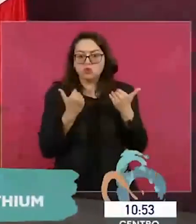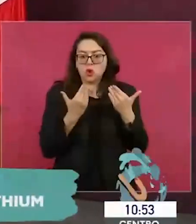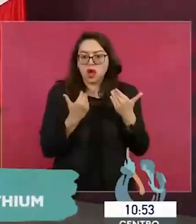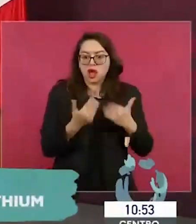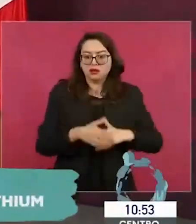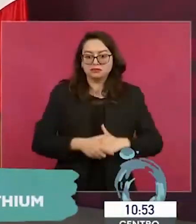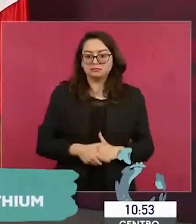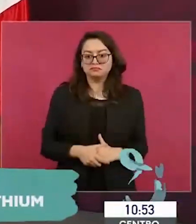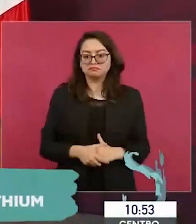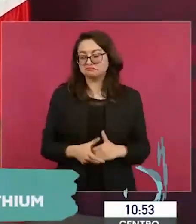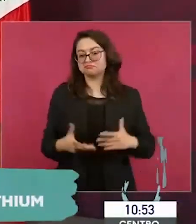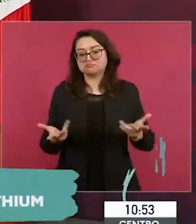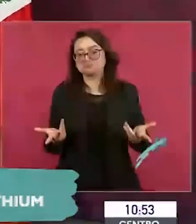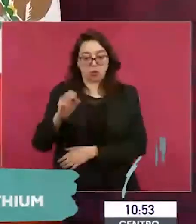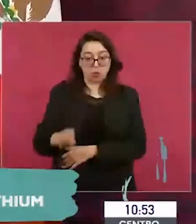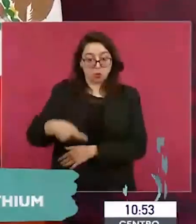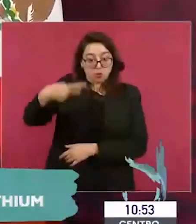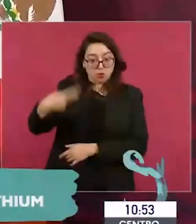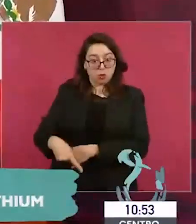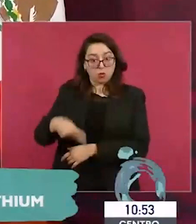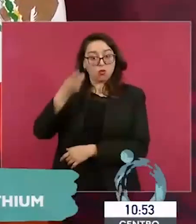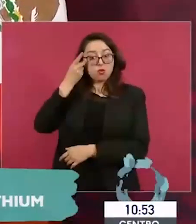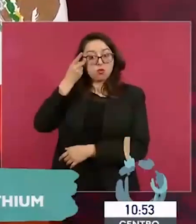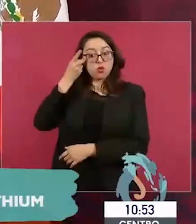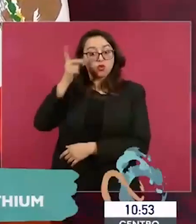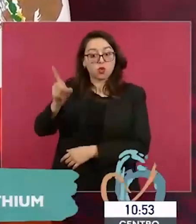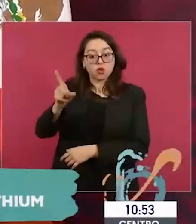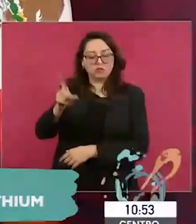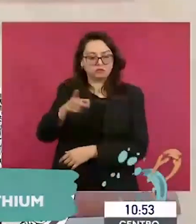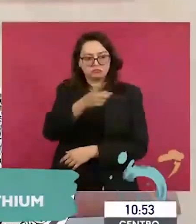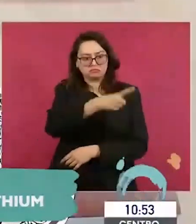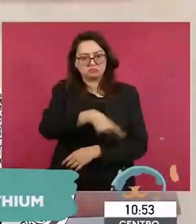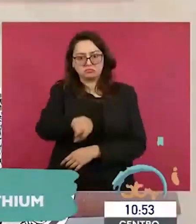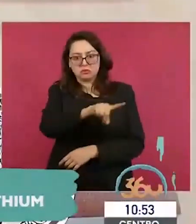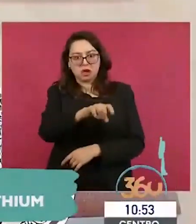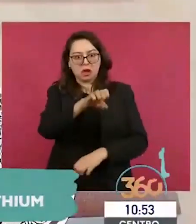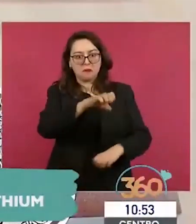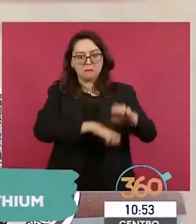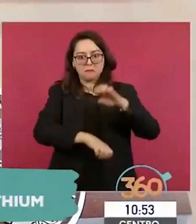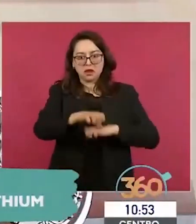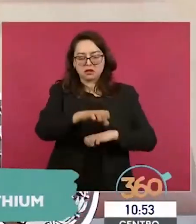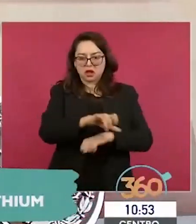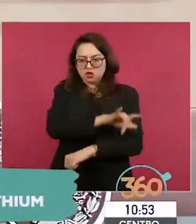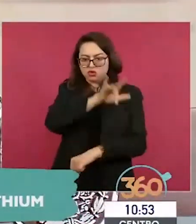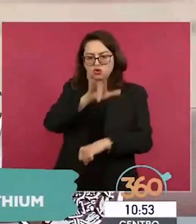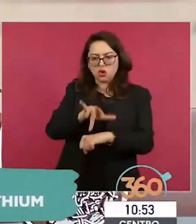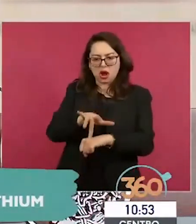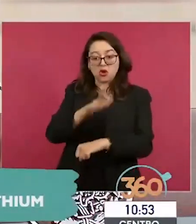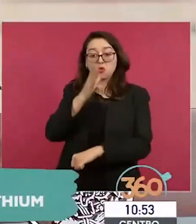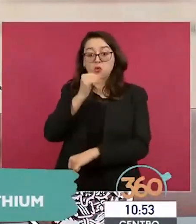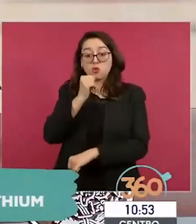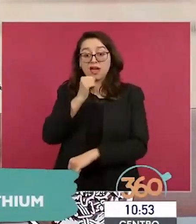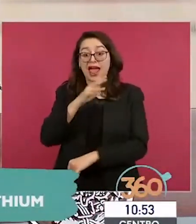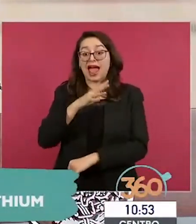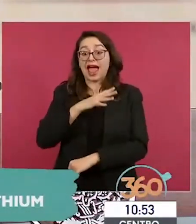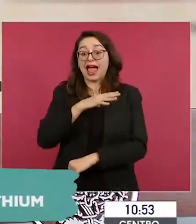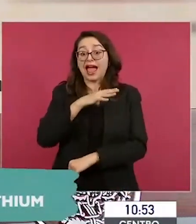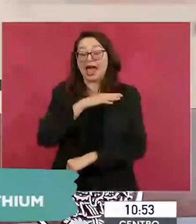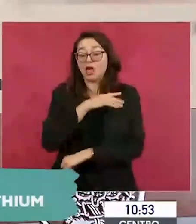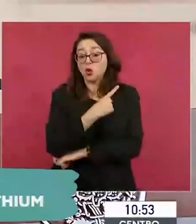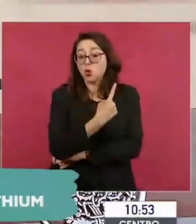decreto de nacionalización de litio solo es este caso de esta minera de origen